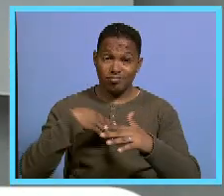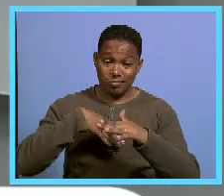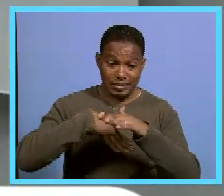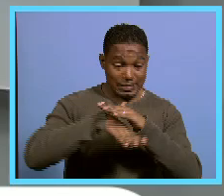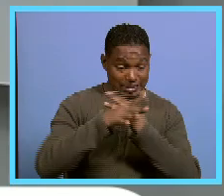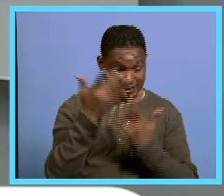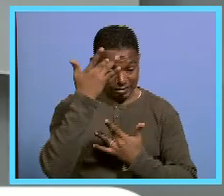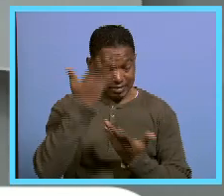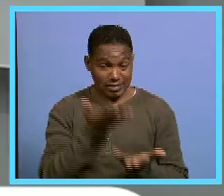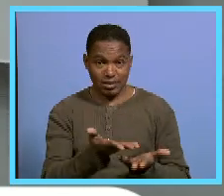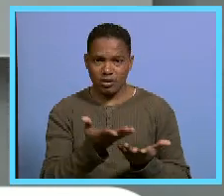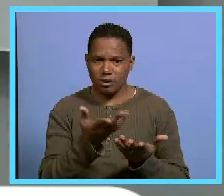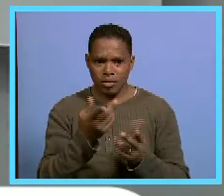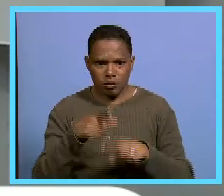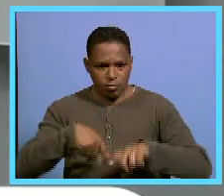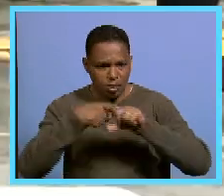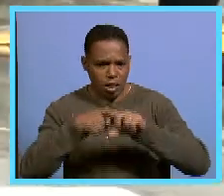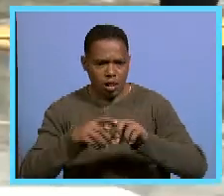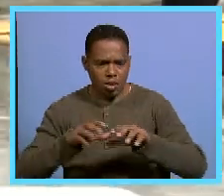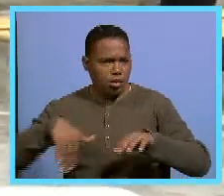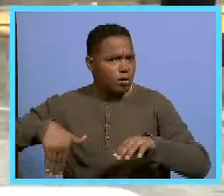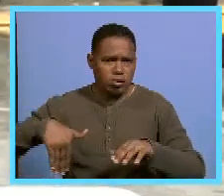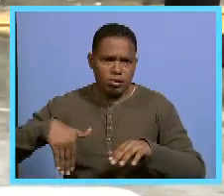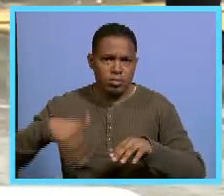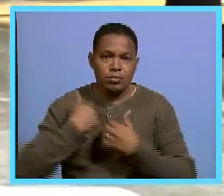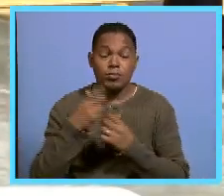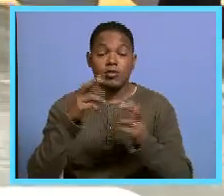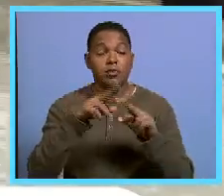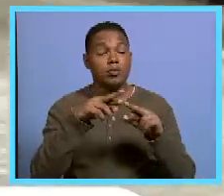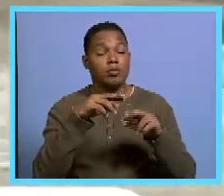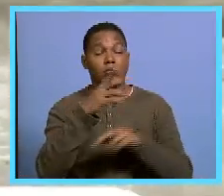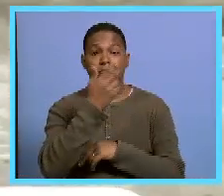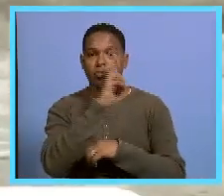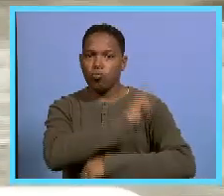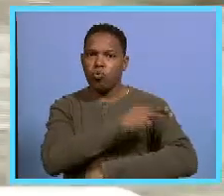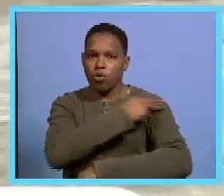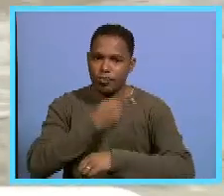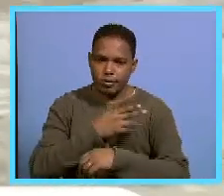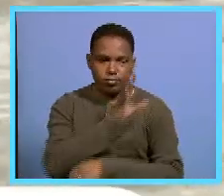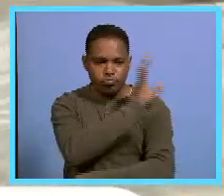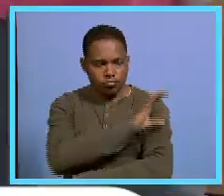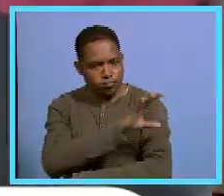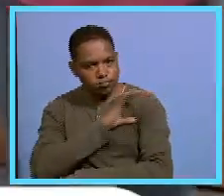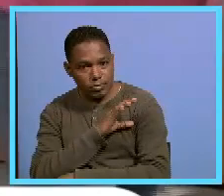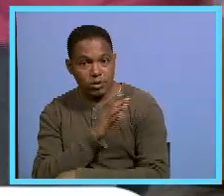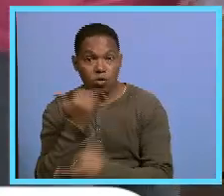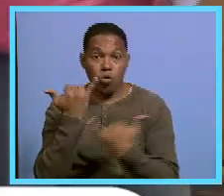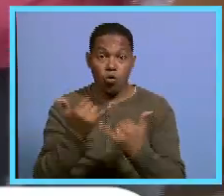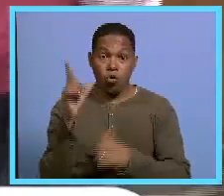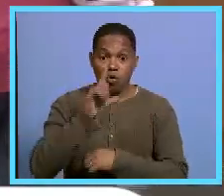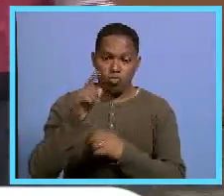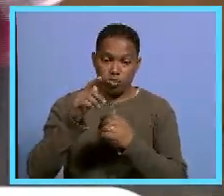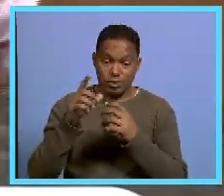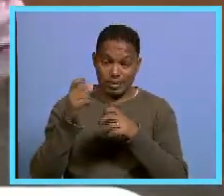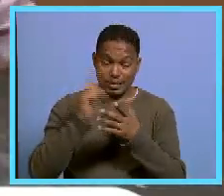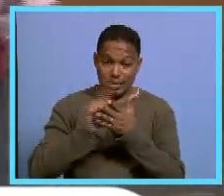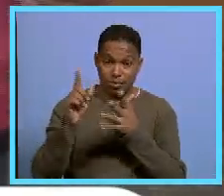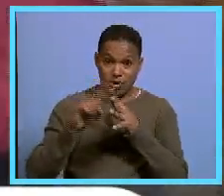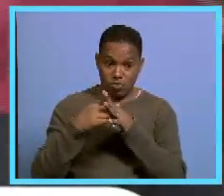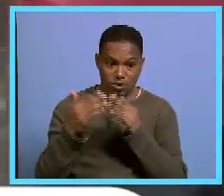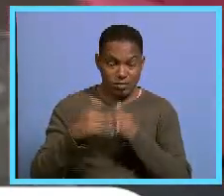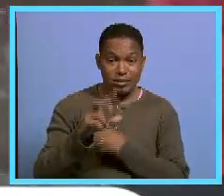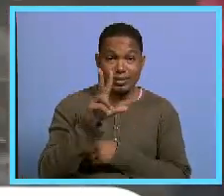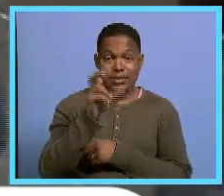esta enfermedad no se detienen. Registrado a través de la red pública hospitalaria al corte de este lunes, arrancando la semana,